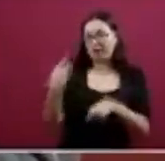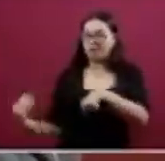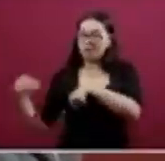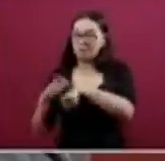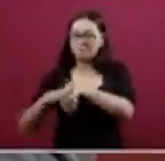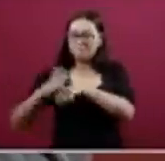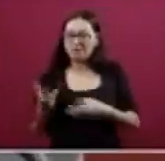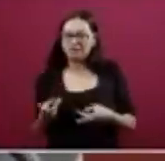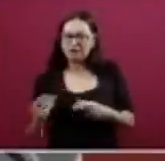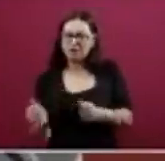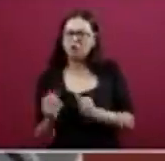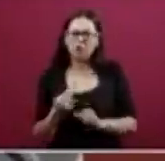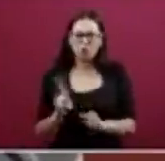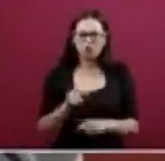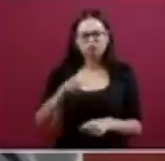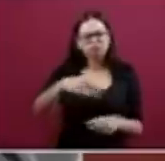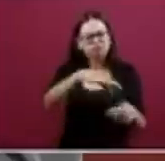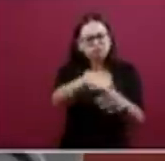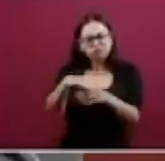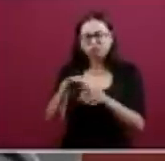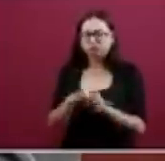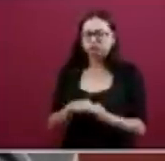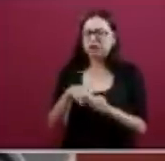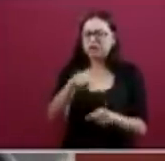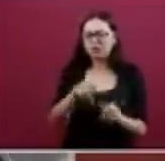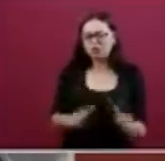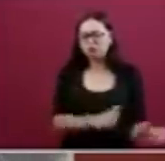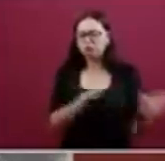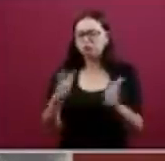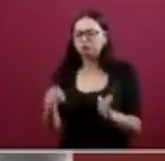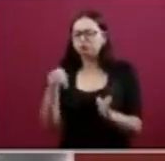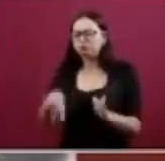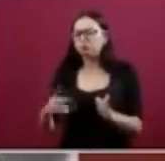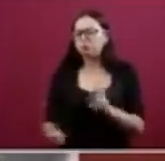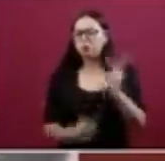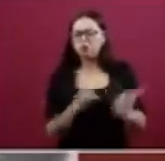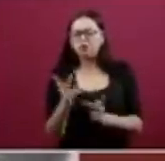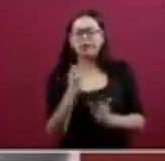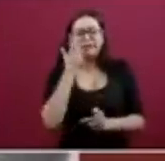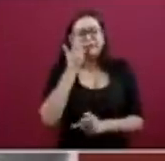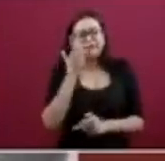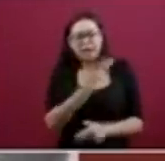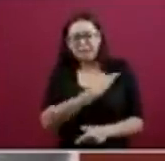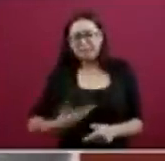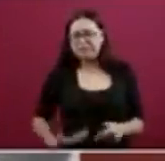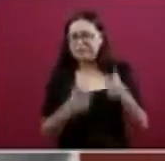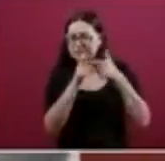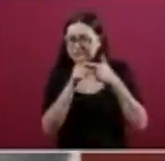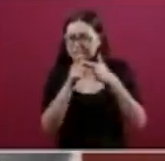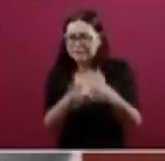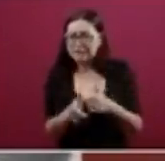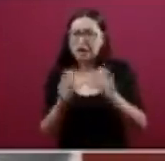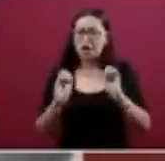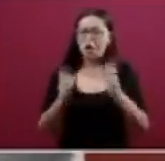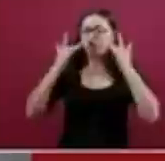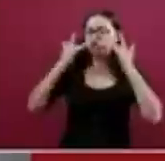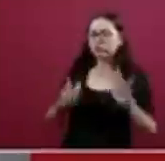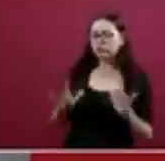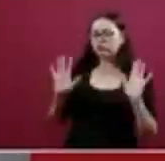haya una boleta, nada más preguntando, ¿quieres que continúe el presidente o que